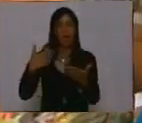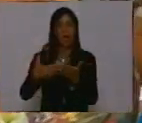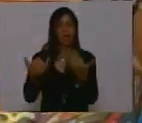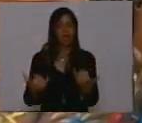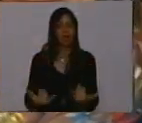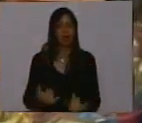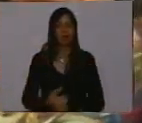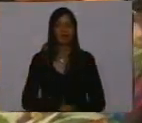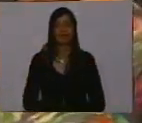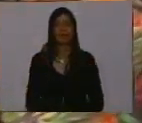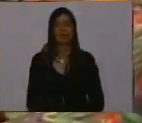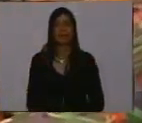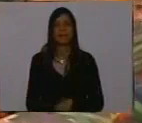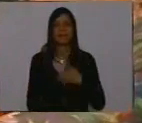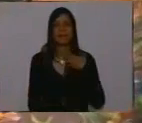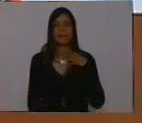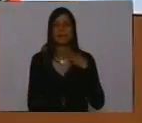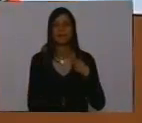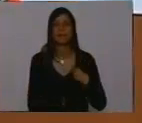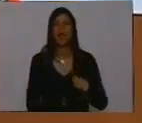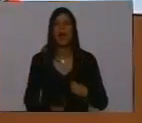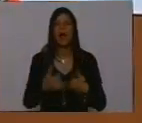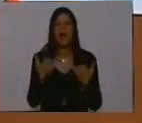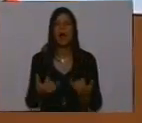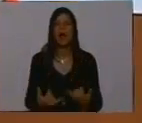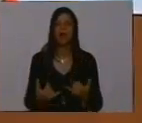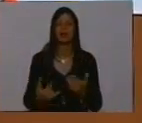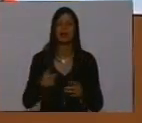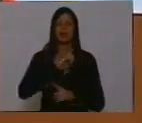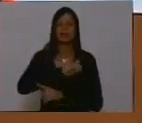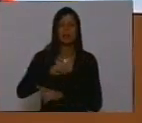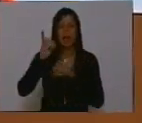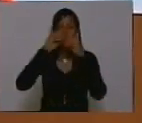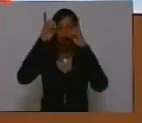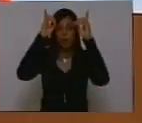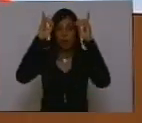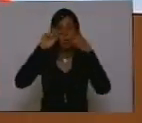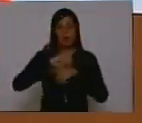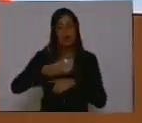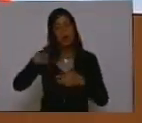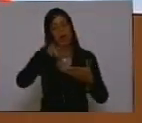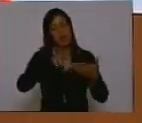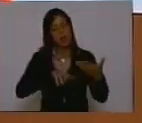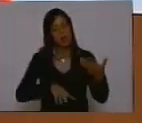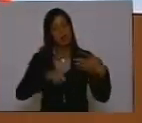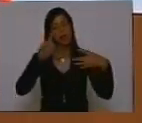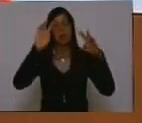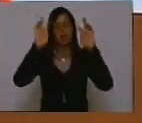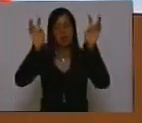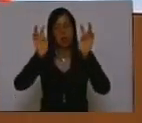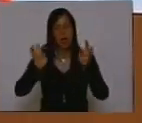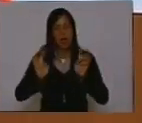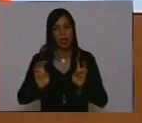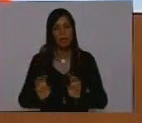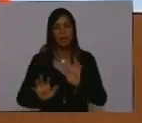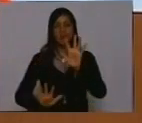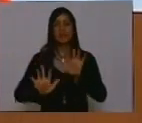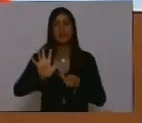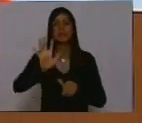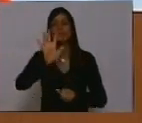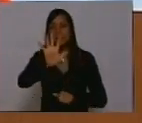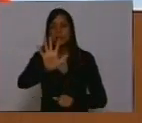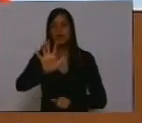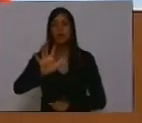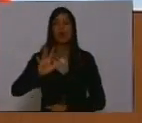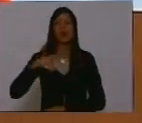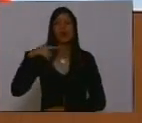momento. A continuación, se ordenó a la Secretaría dar lectura a la propuesta del orden del día de la sesión ordinaria del jueves 5 de octubre. Punto